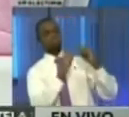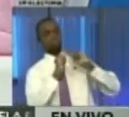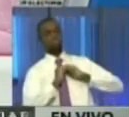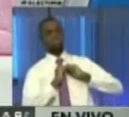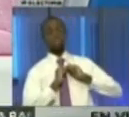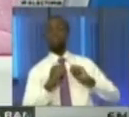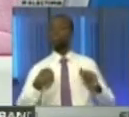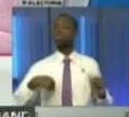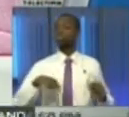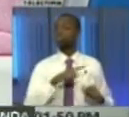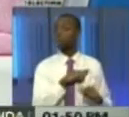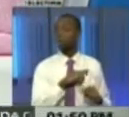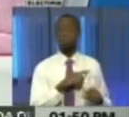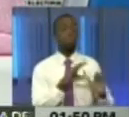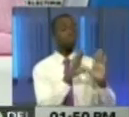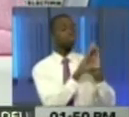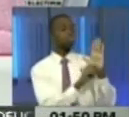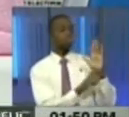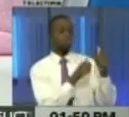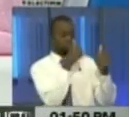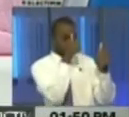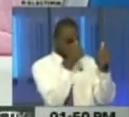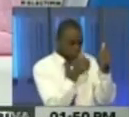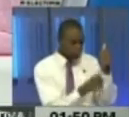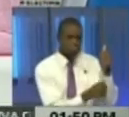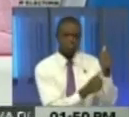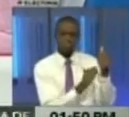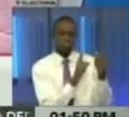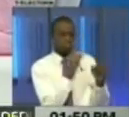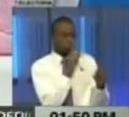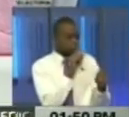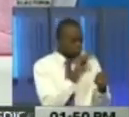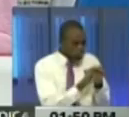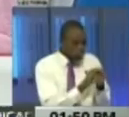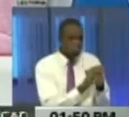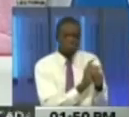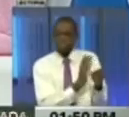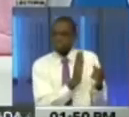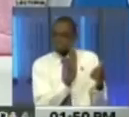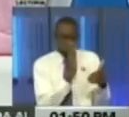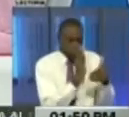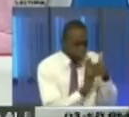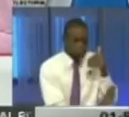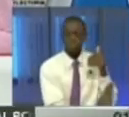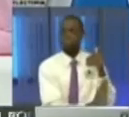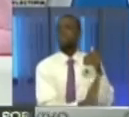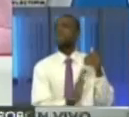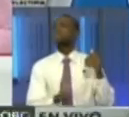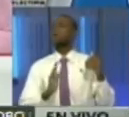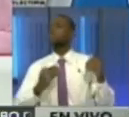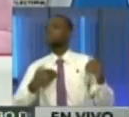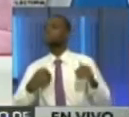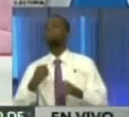la obediencia a la Constitución y la ley que orienta el comportamiento de la autoridad electoral.